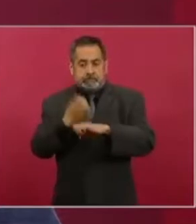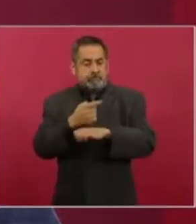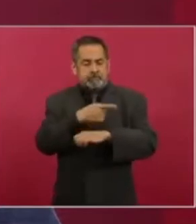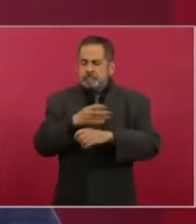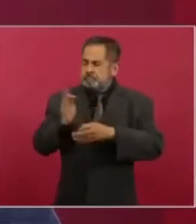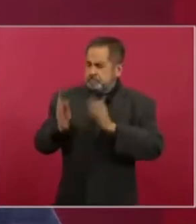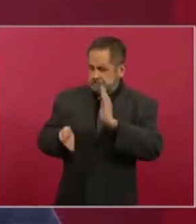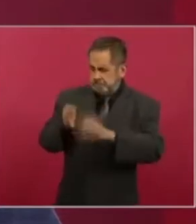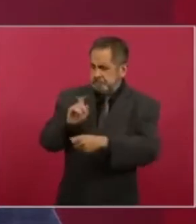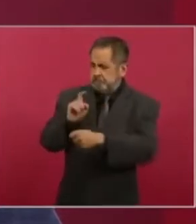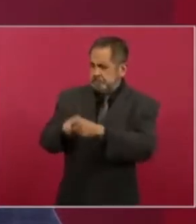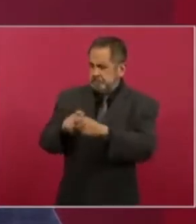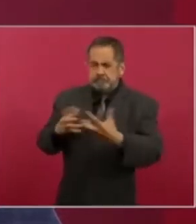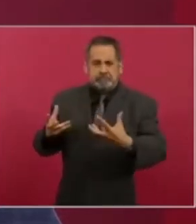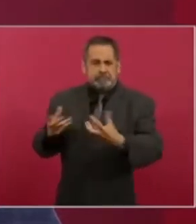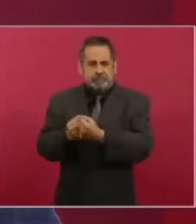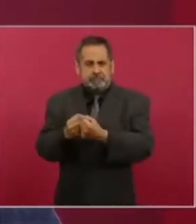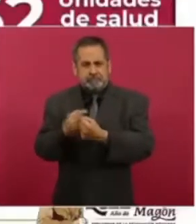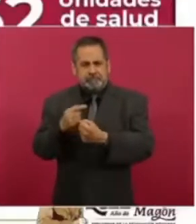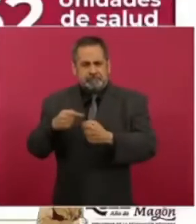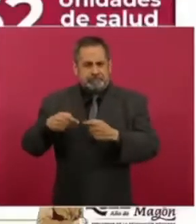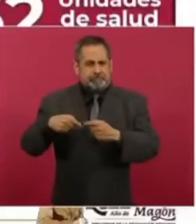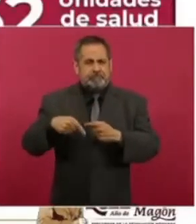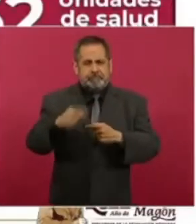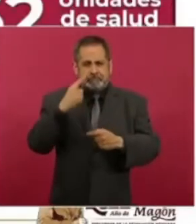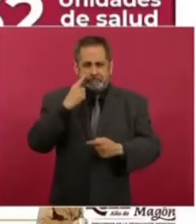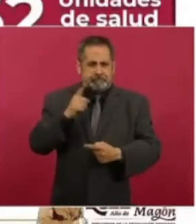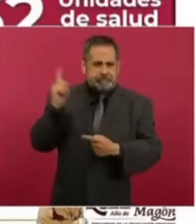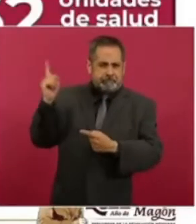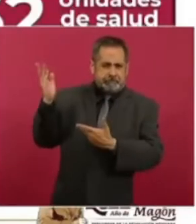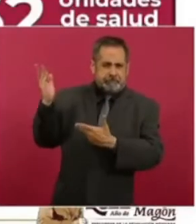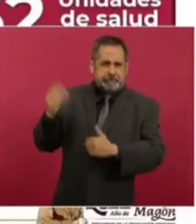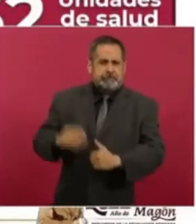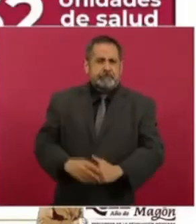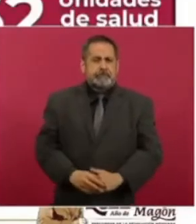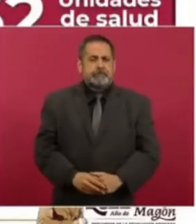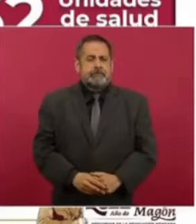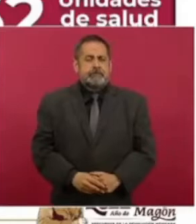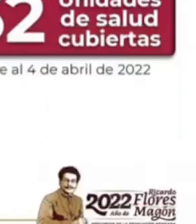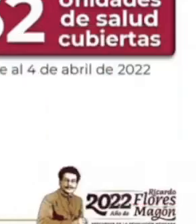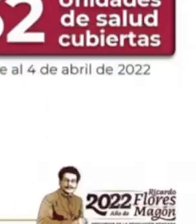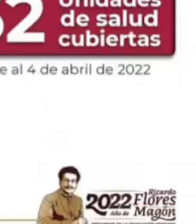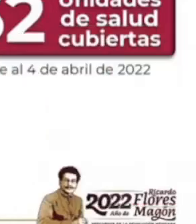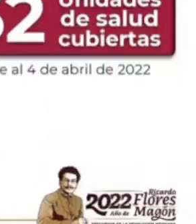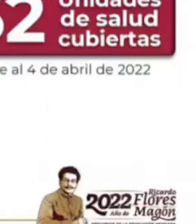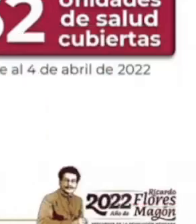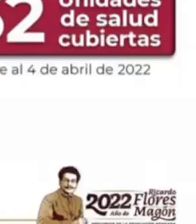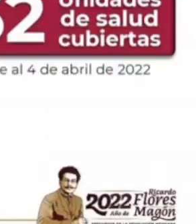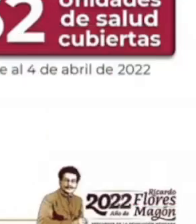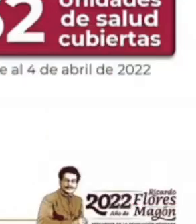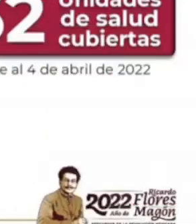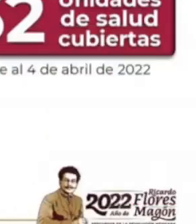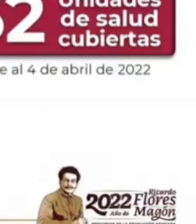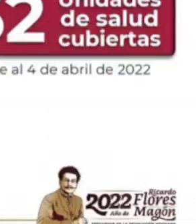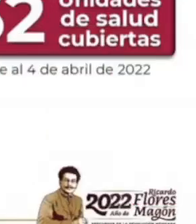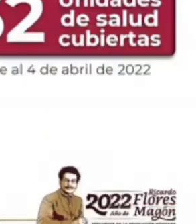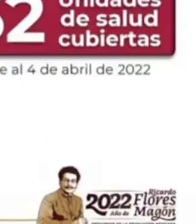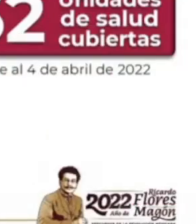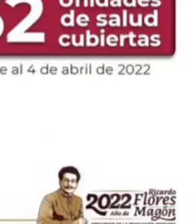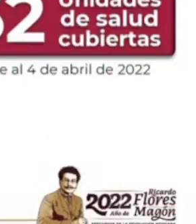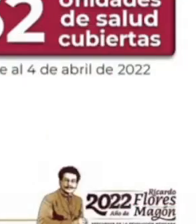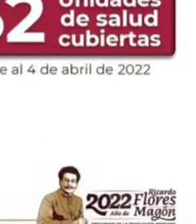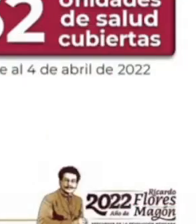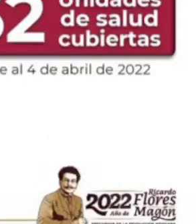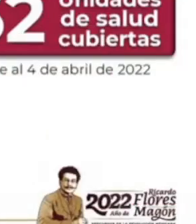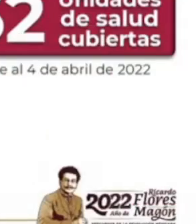plan de distribución de la última milla y con ayuda de Sedena y Birmex, han distribuido en 14 estados en lo que va